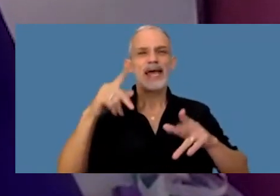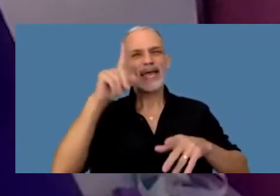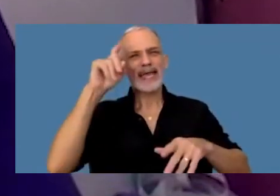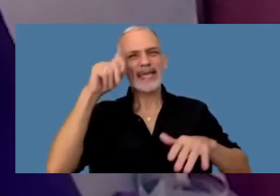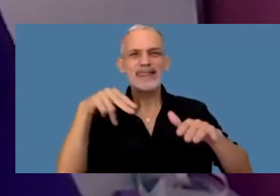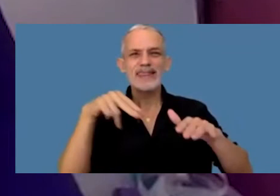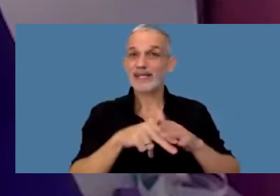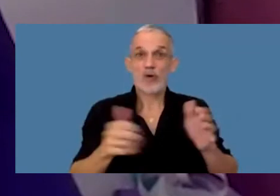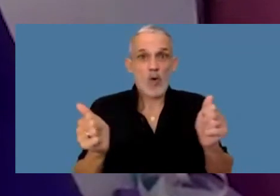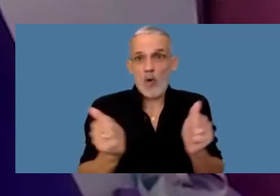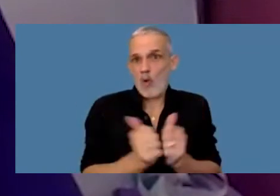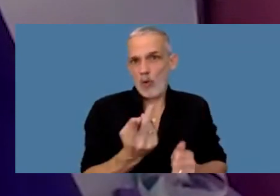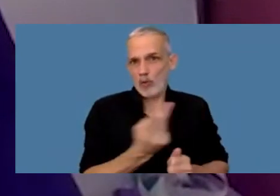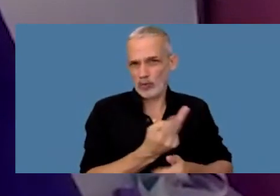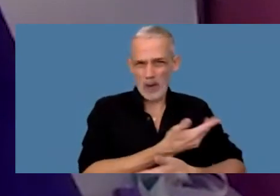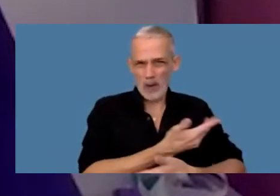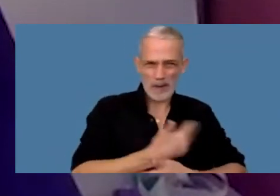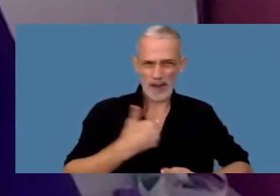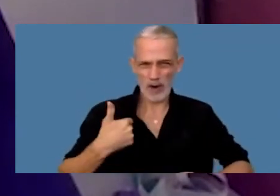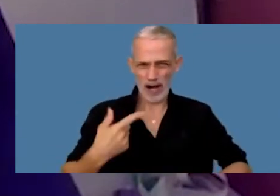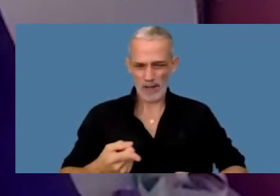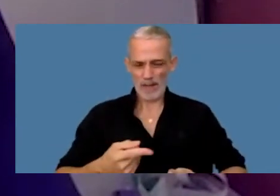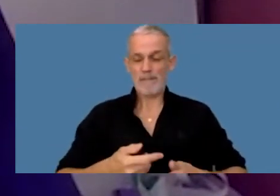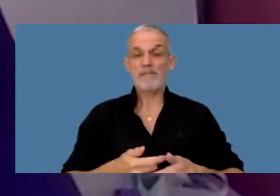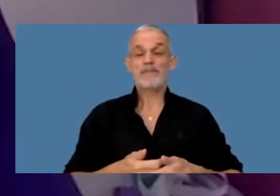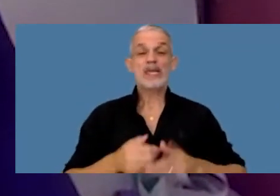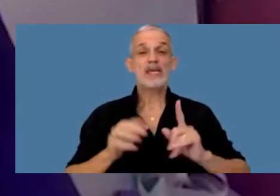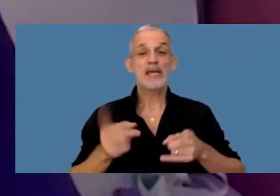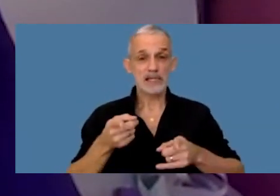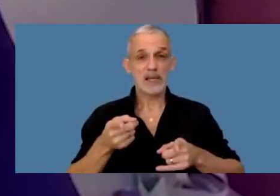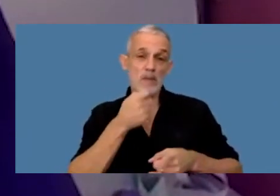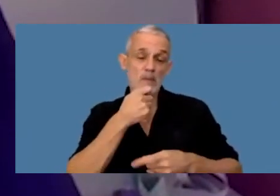y digna, a una identificación,